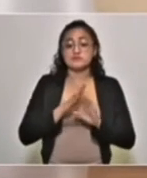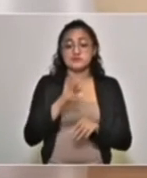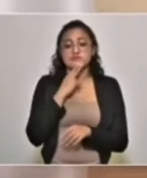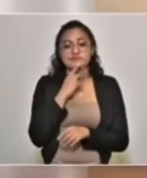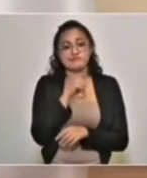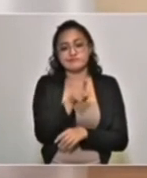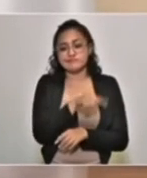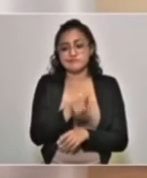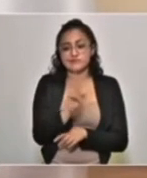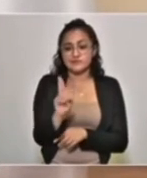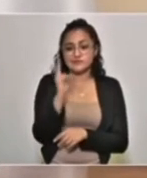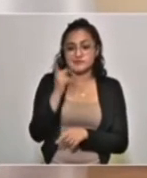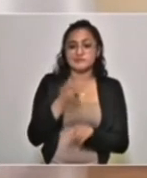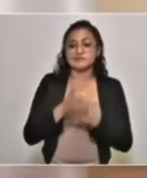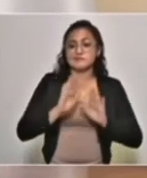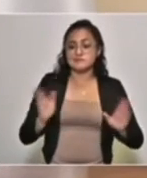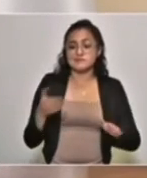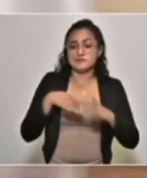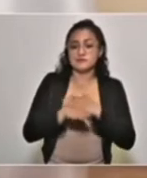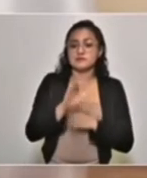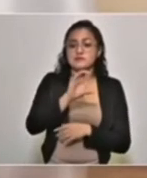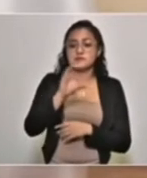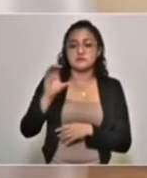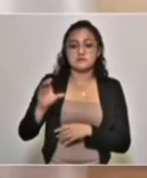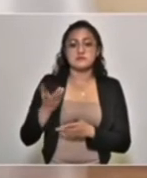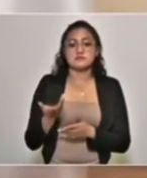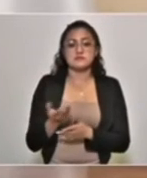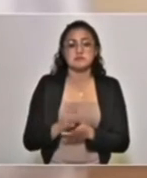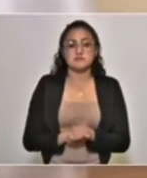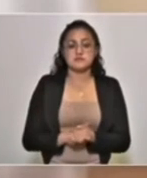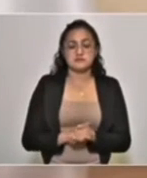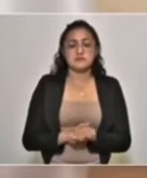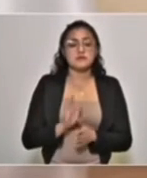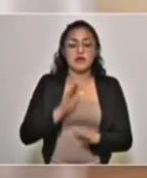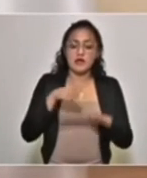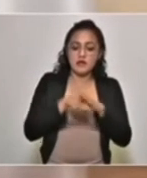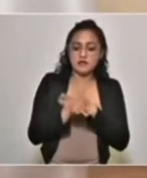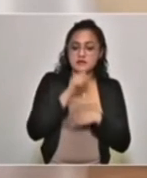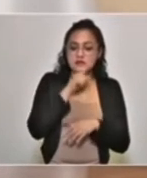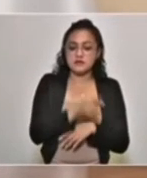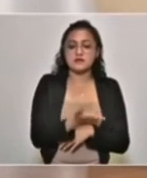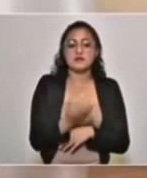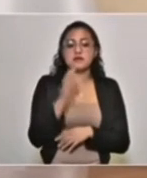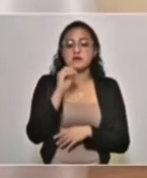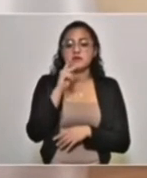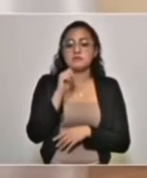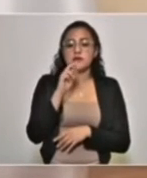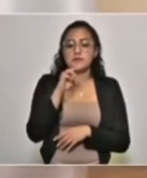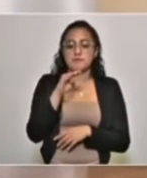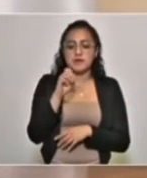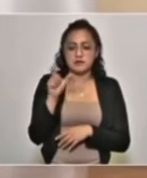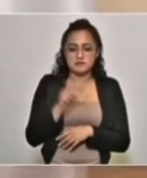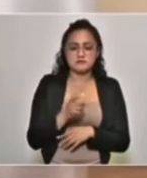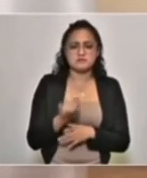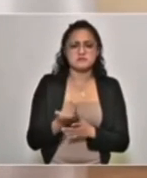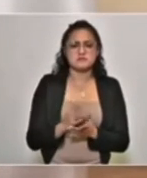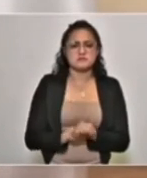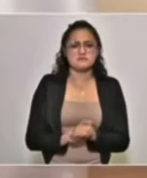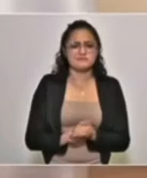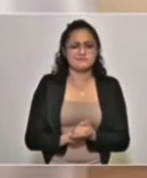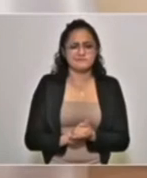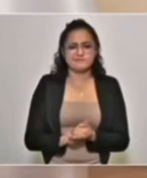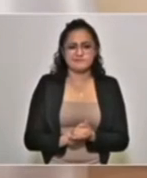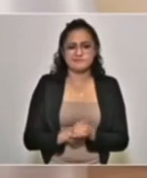utilizando. Ya se metió el CCC, ya se metió la Coparmex,